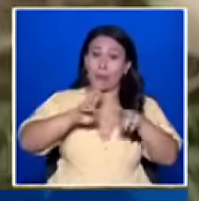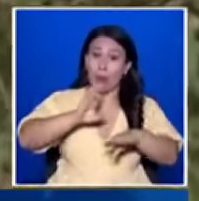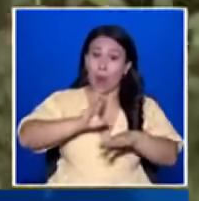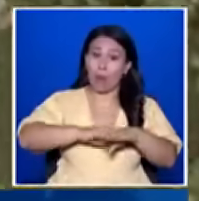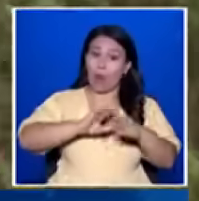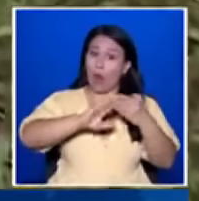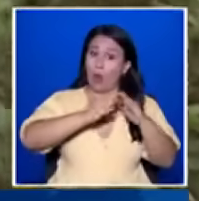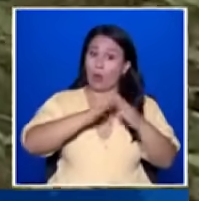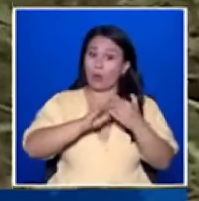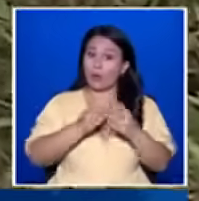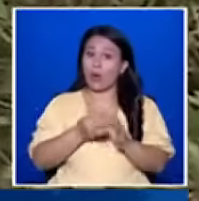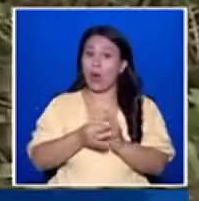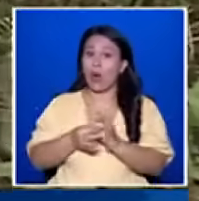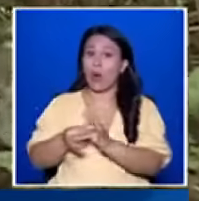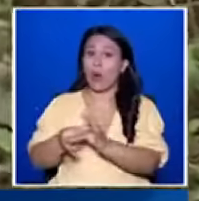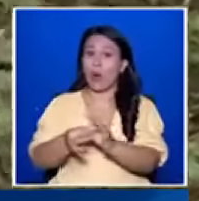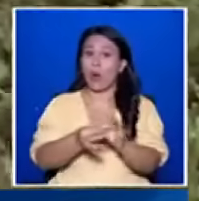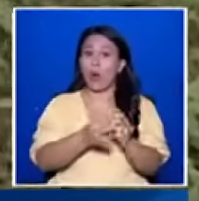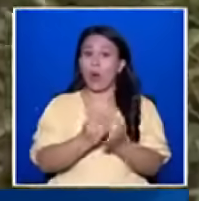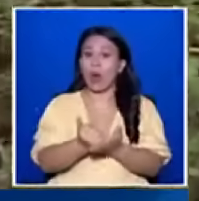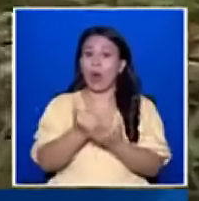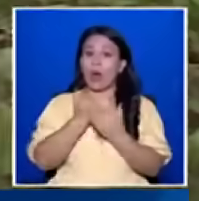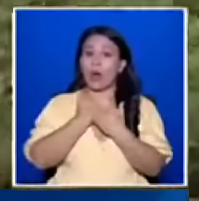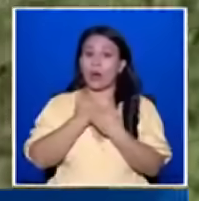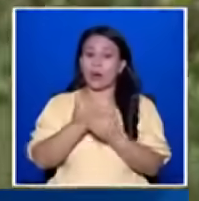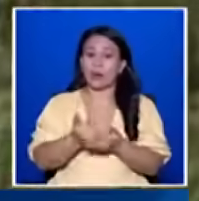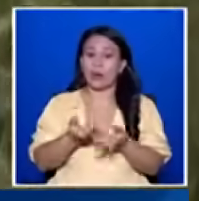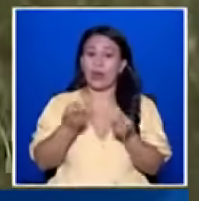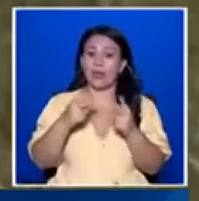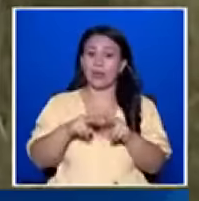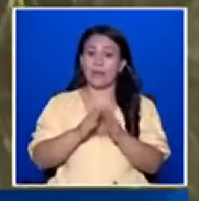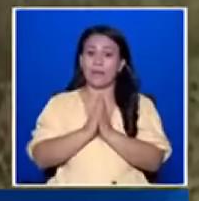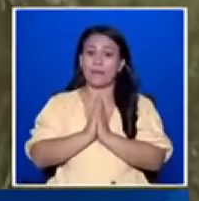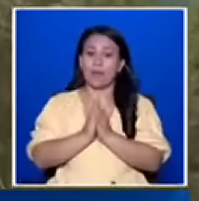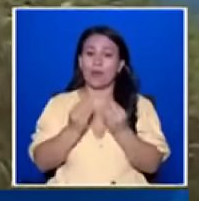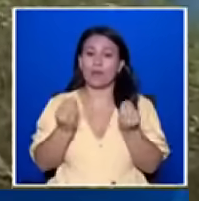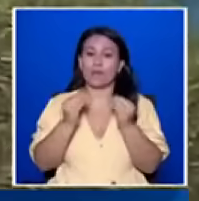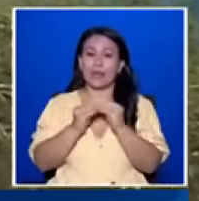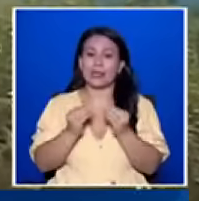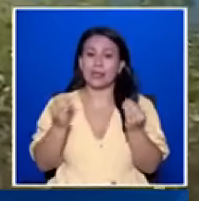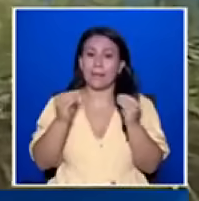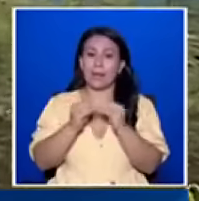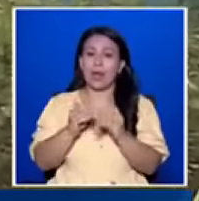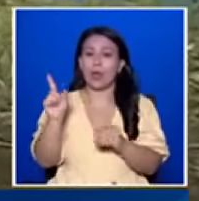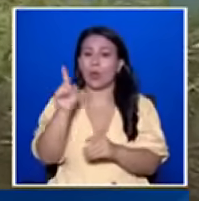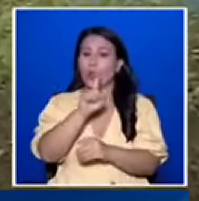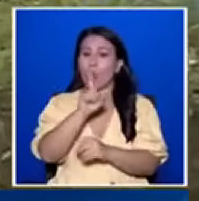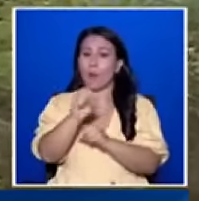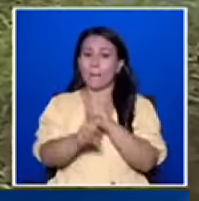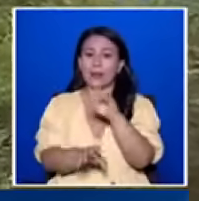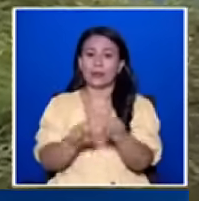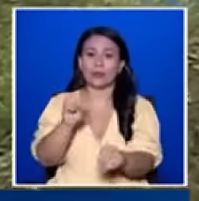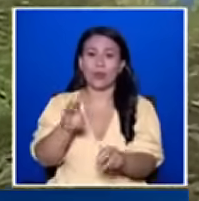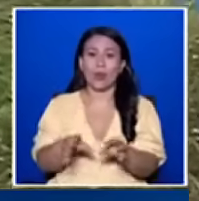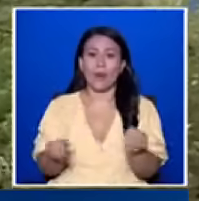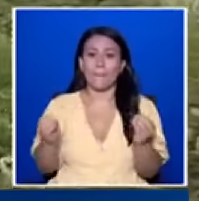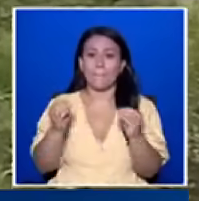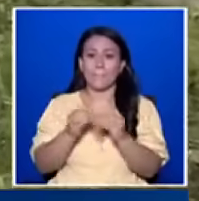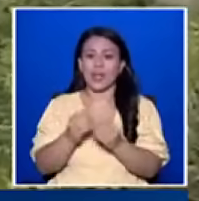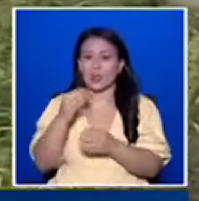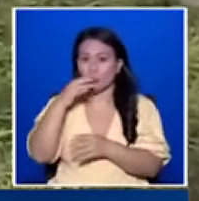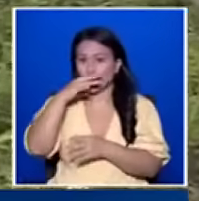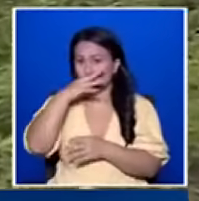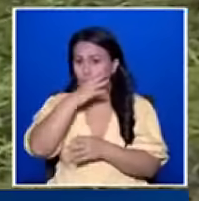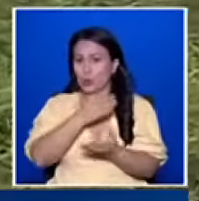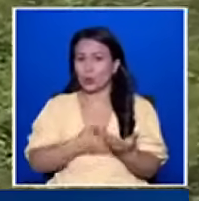corresponsabilidad ciudadana. Por favor, se les ha pedido un montón de veces, no arrojen las basuras, mucho menos en la zanja, que